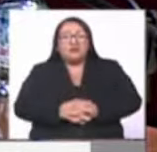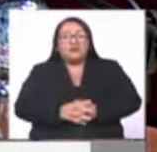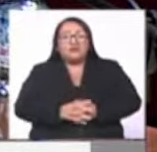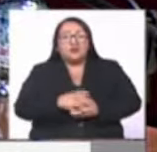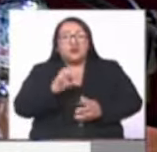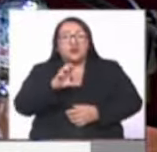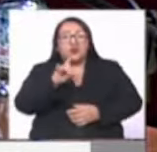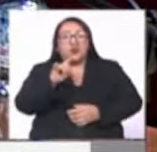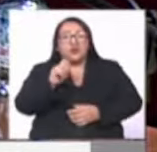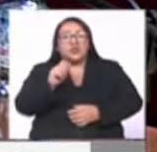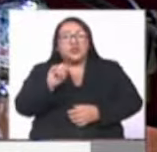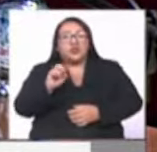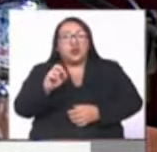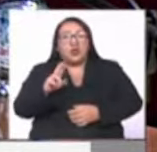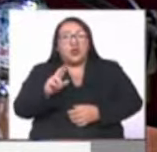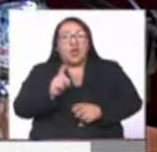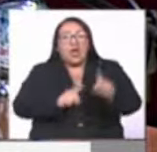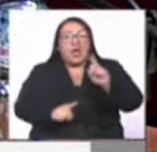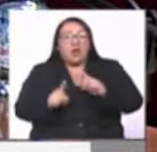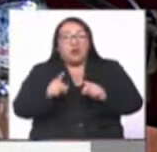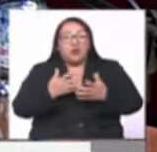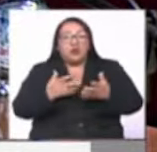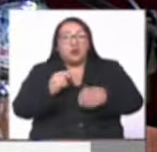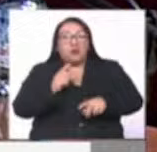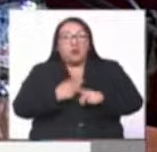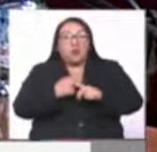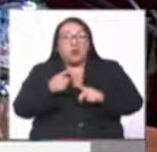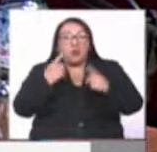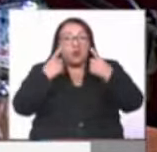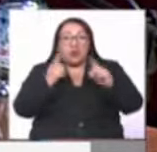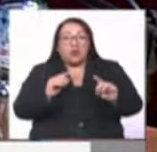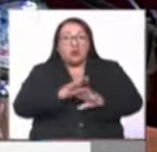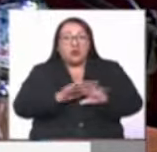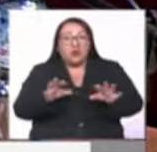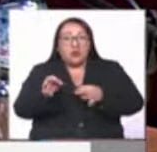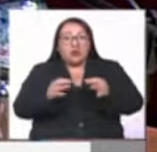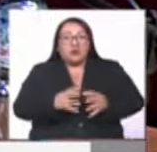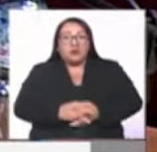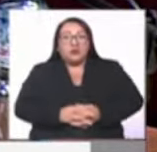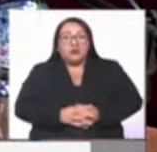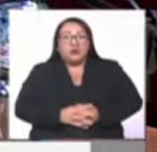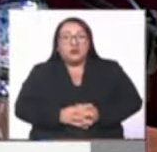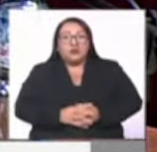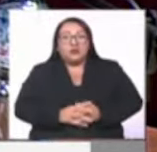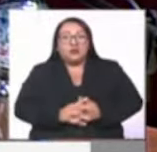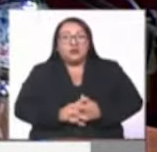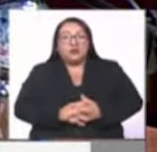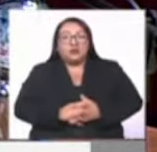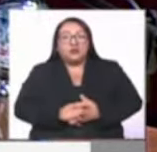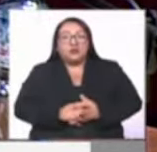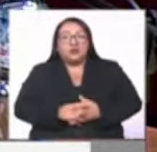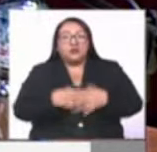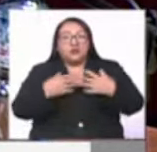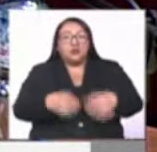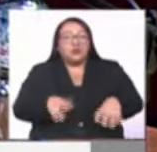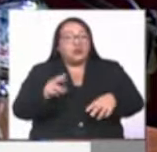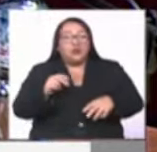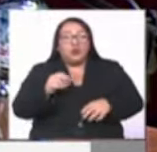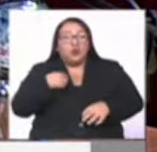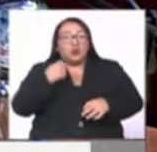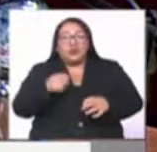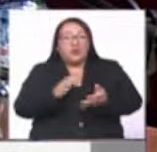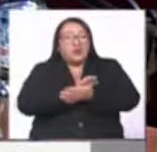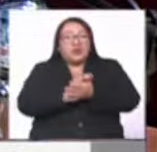cuestionar algo una decisión por un desacuerdo interpretativo en realidad no justifica una